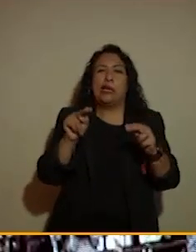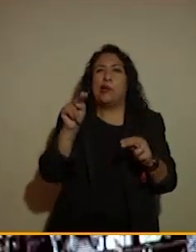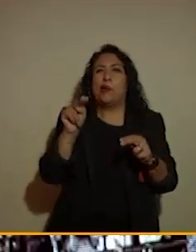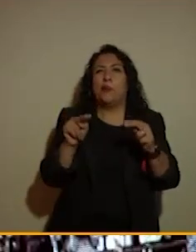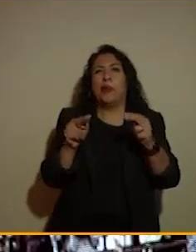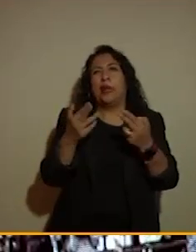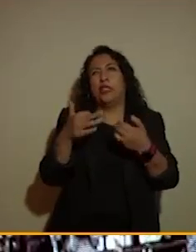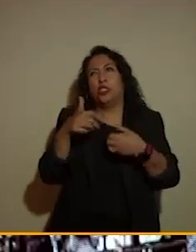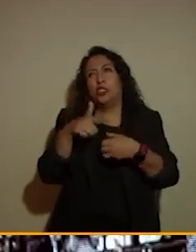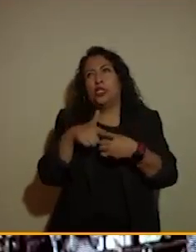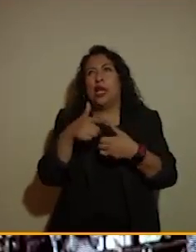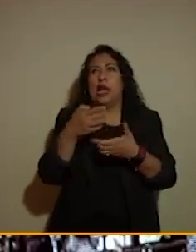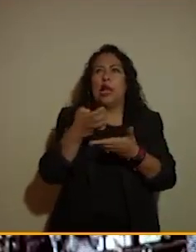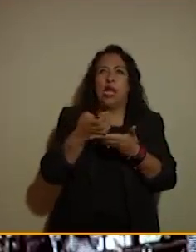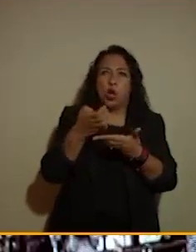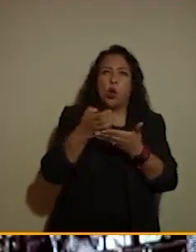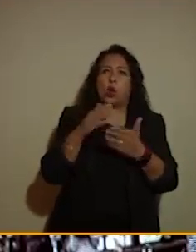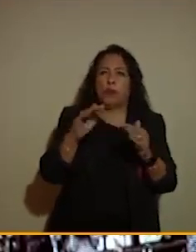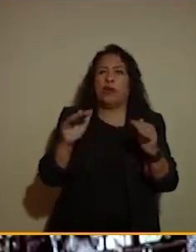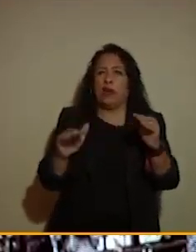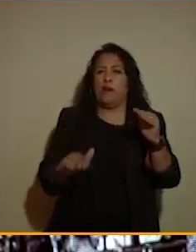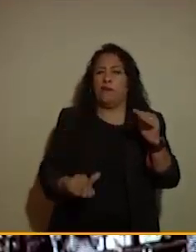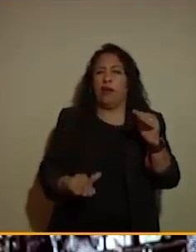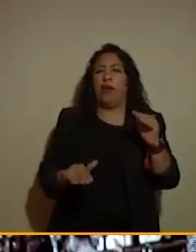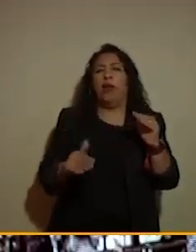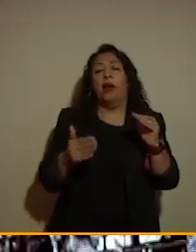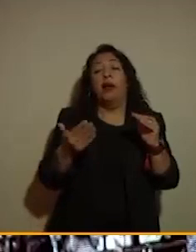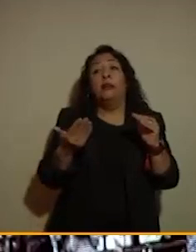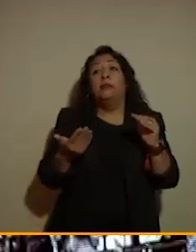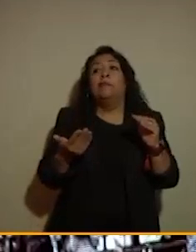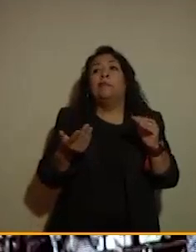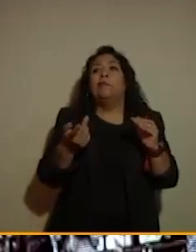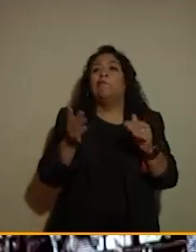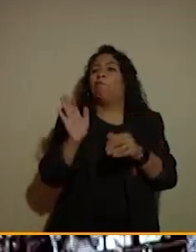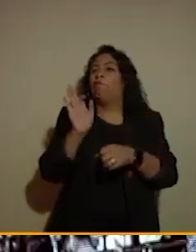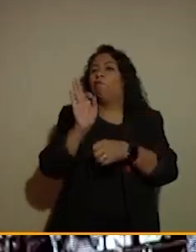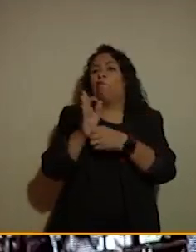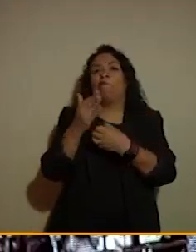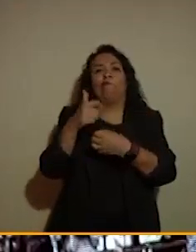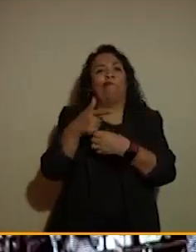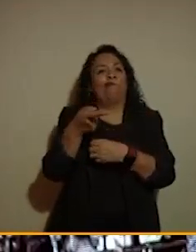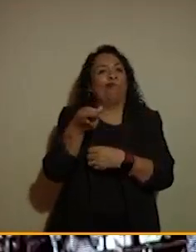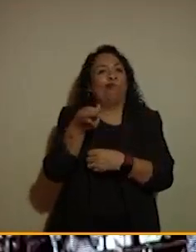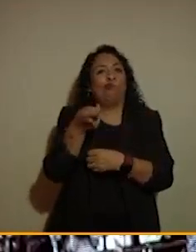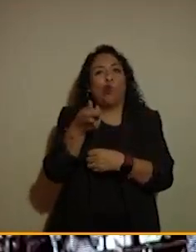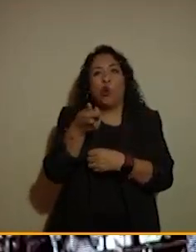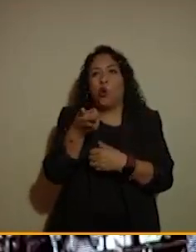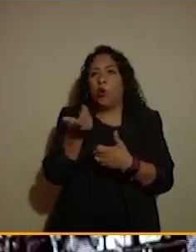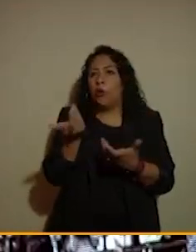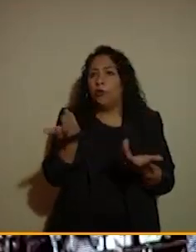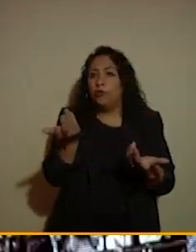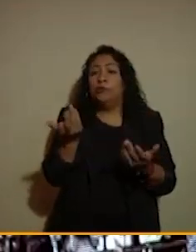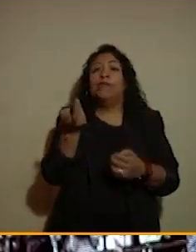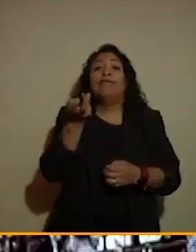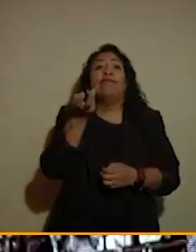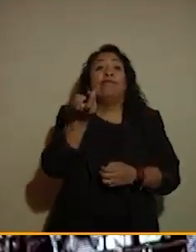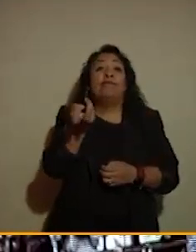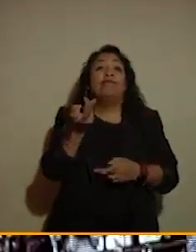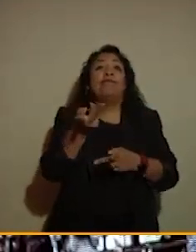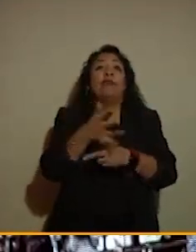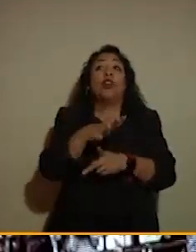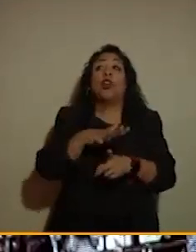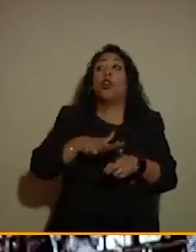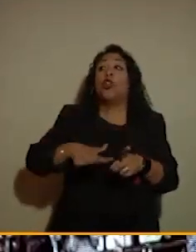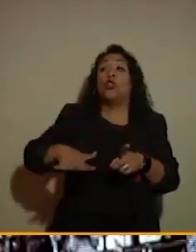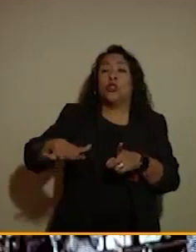clase socioeconómica baja, con muy poca protección social, etc. Esto sucedió en un contexto